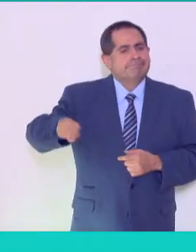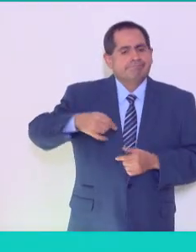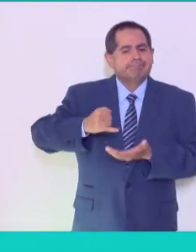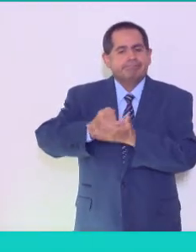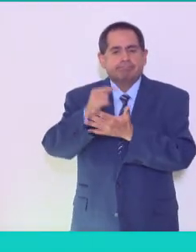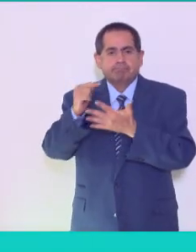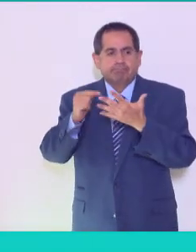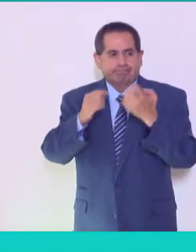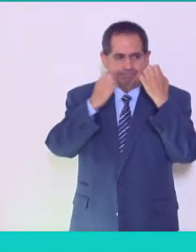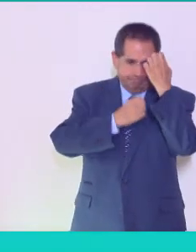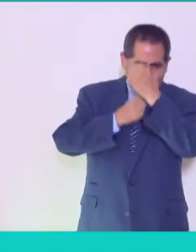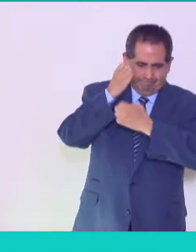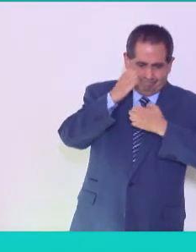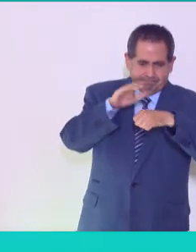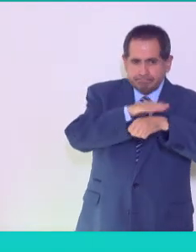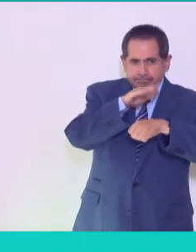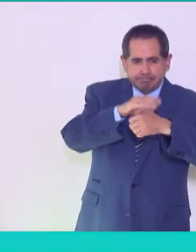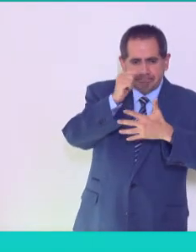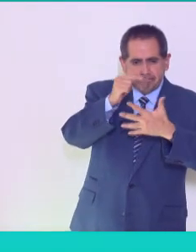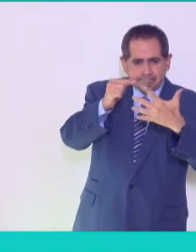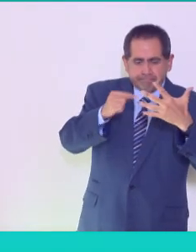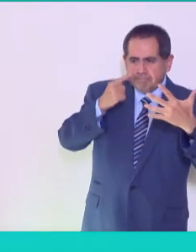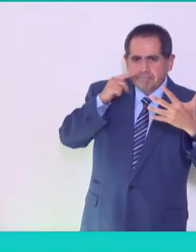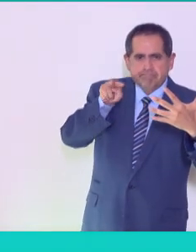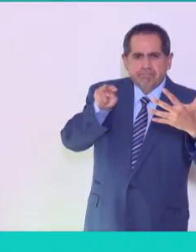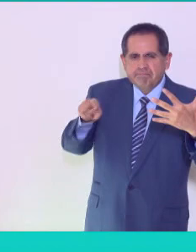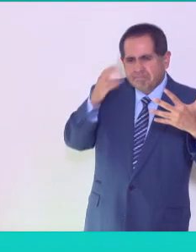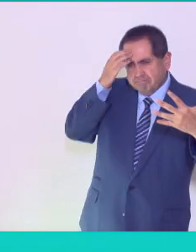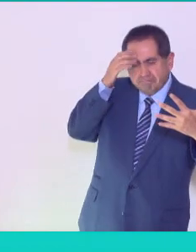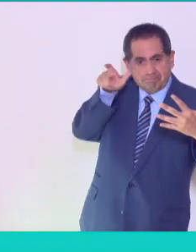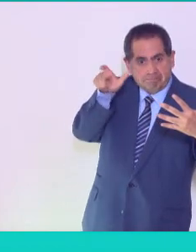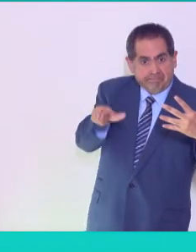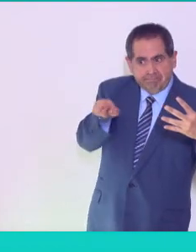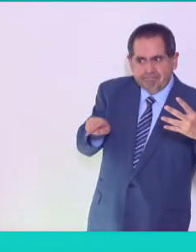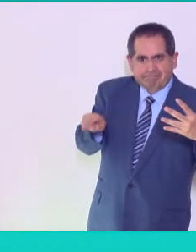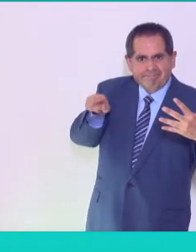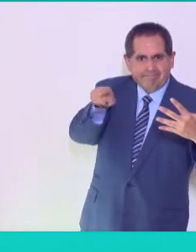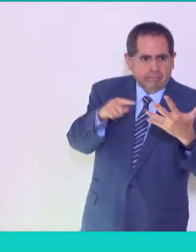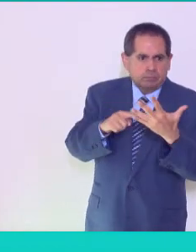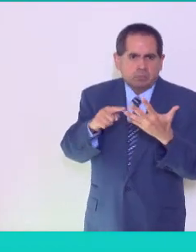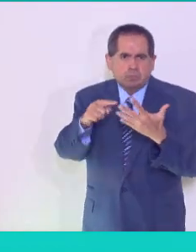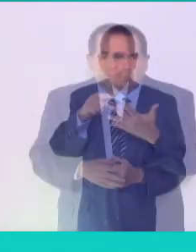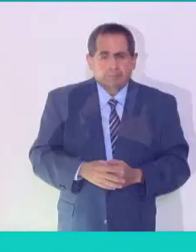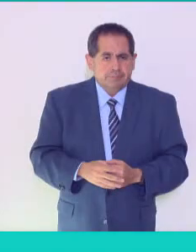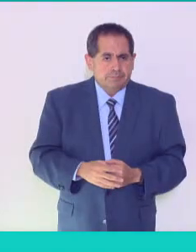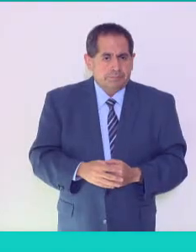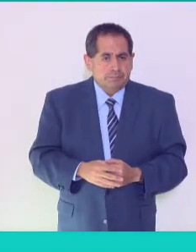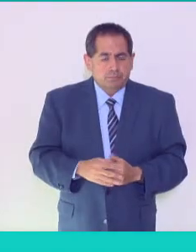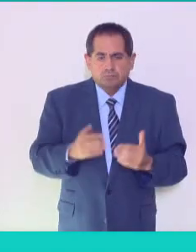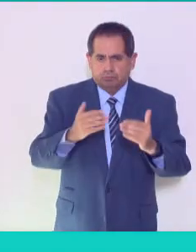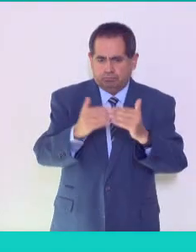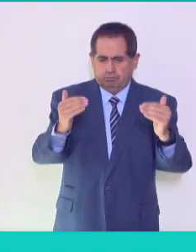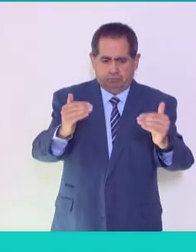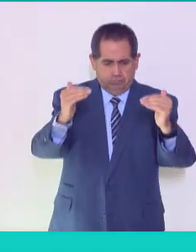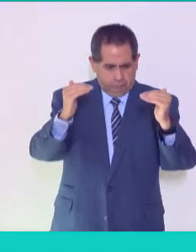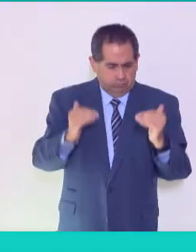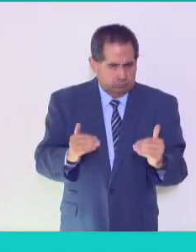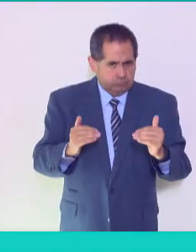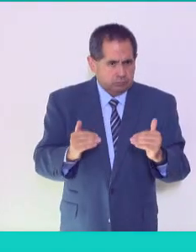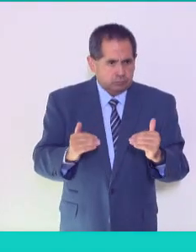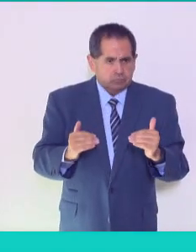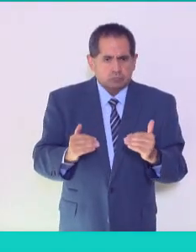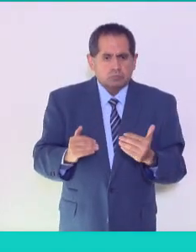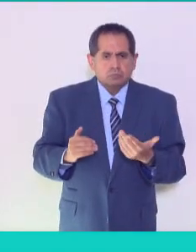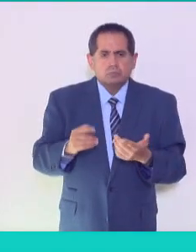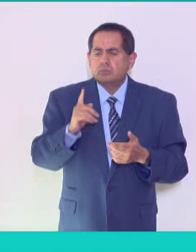en 2014 con estos argumentos se confirmó que el sujeto obligado cuenta con la información de interés del particular por lo que él el inei revocó la